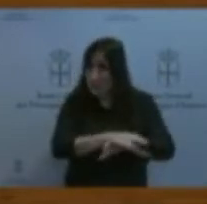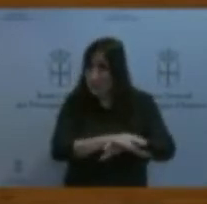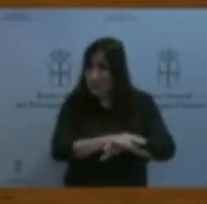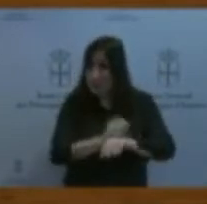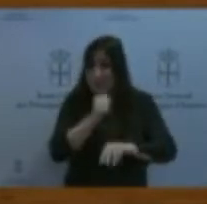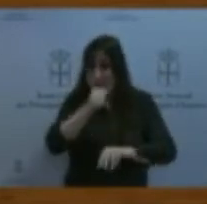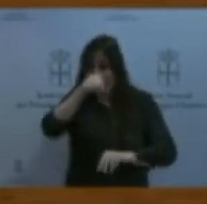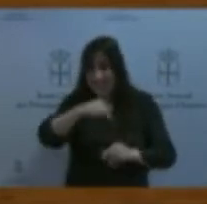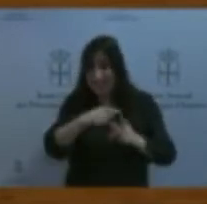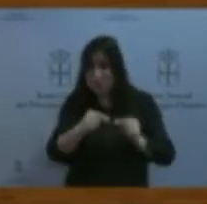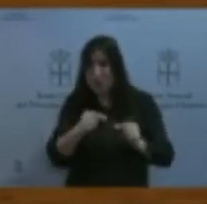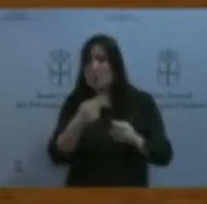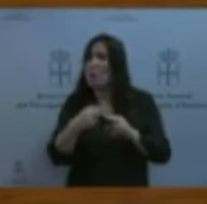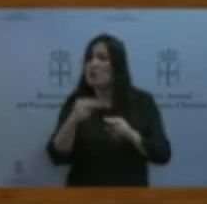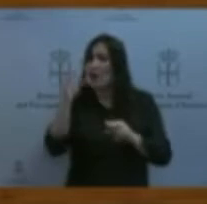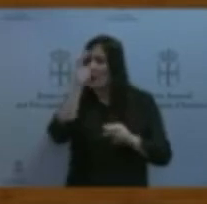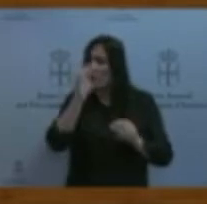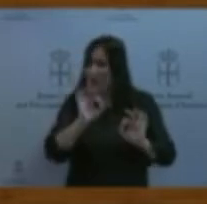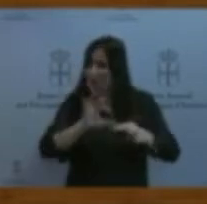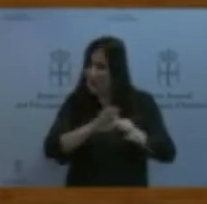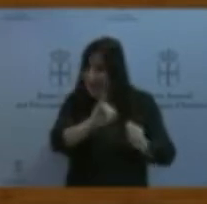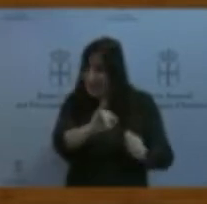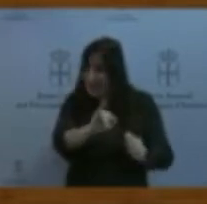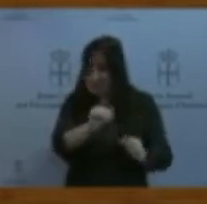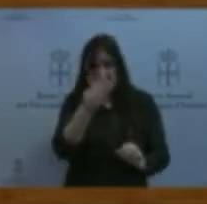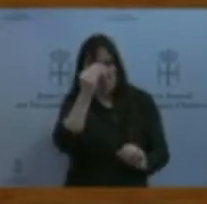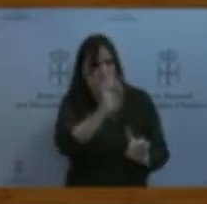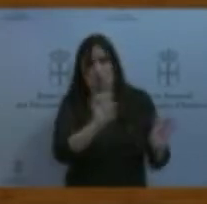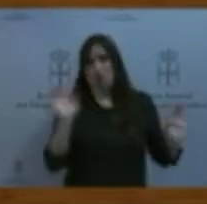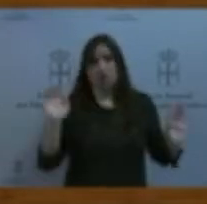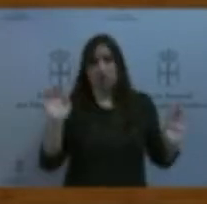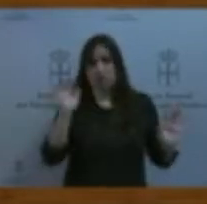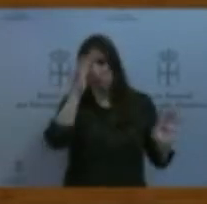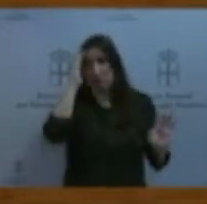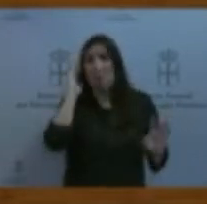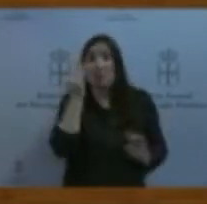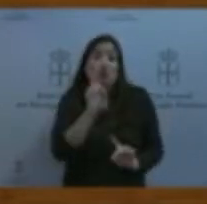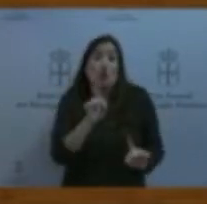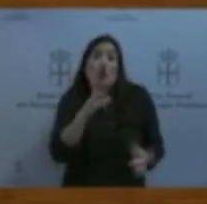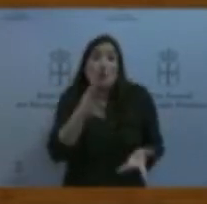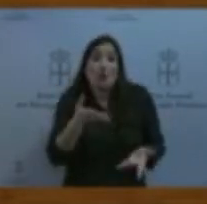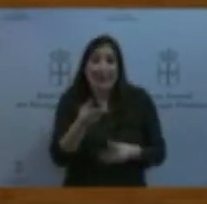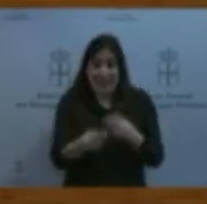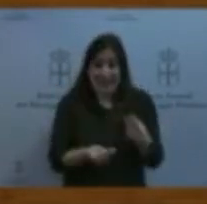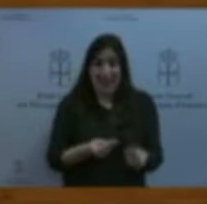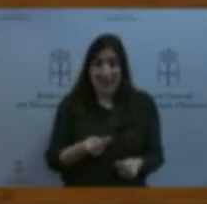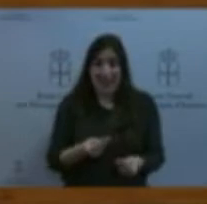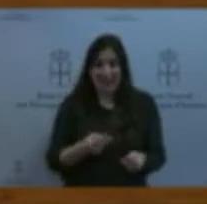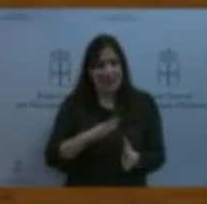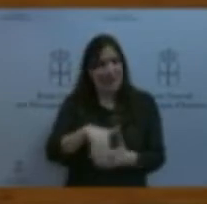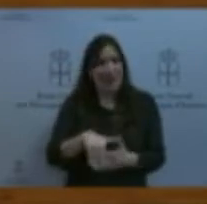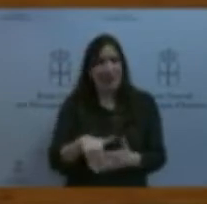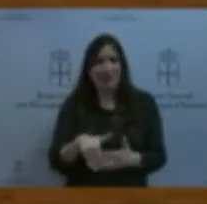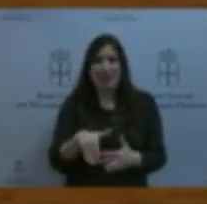nuestro juicio, ustedes no la tienen. No la tienen porque lo que están haciendo es precarizar aún más la vida de los